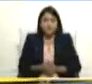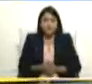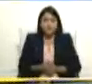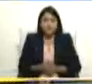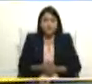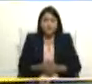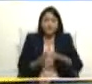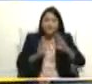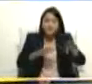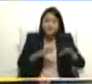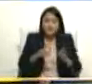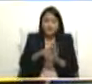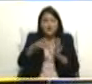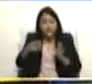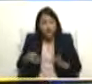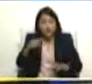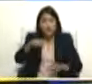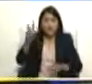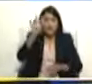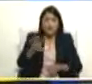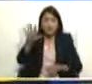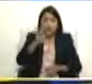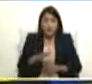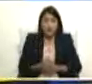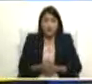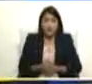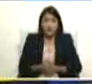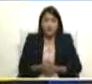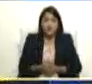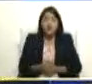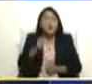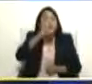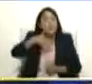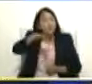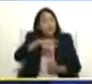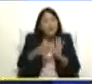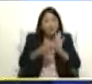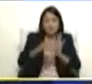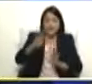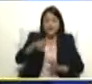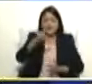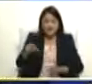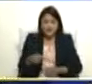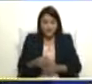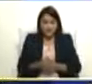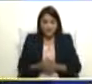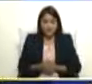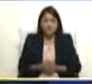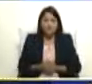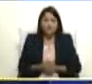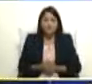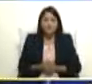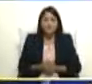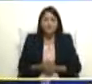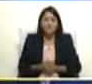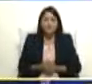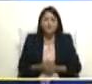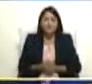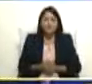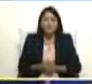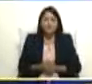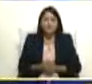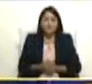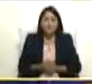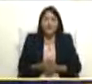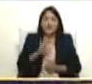los derechos de Venezuela y su pueblo sobre el territorio de la Guayana Esequiba, conforme